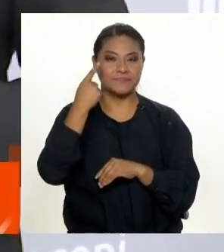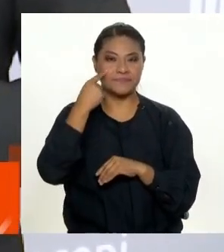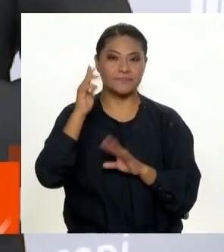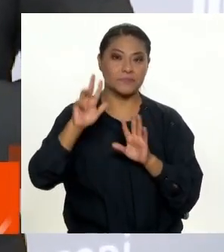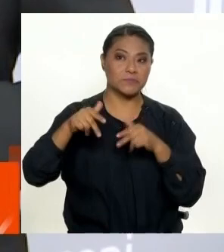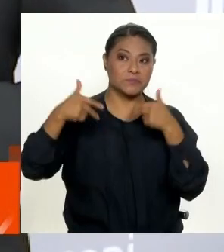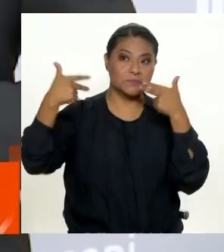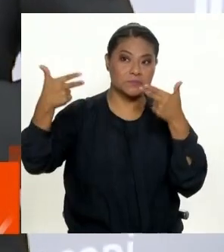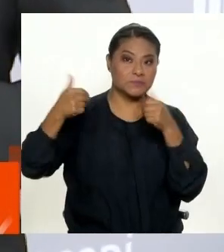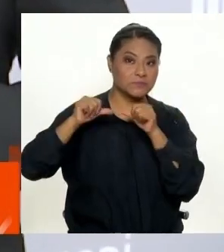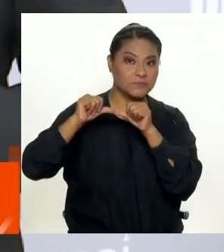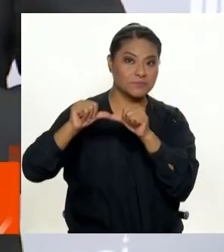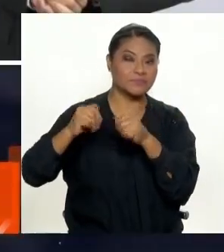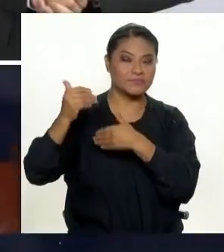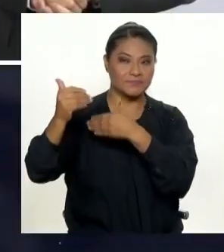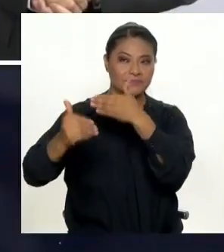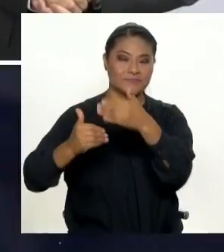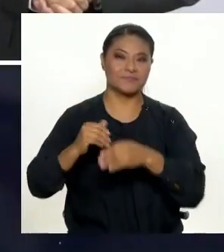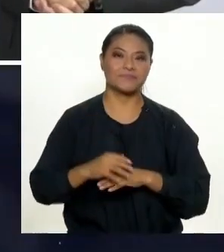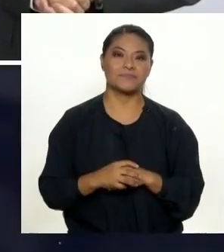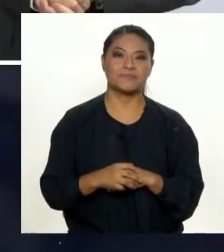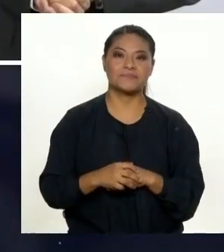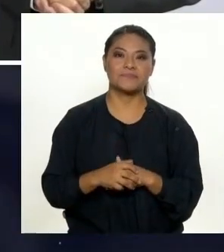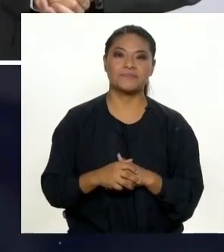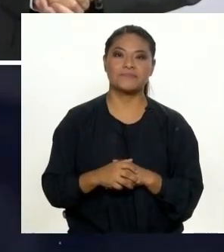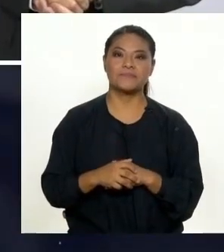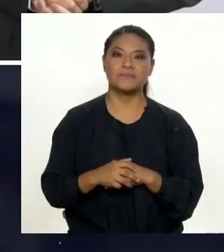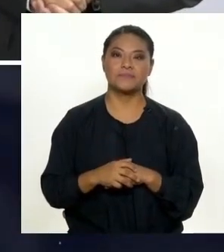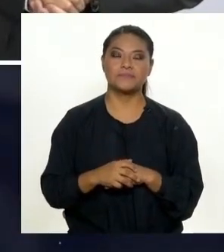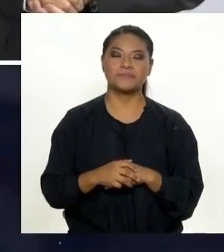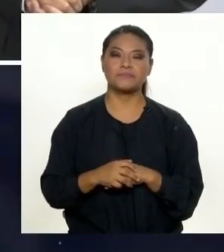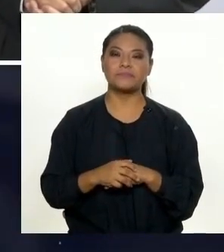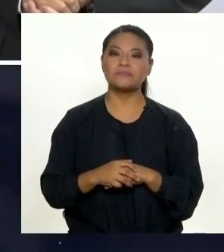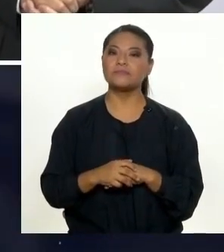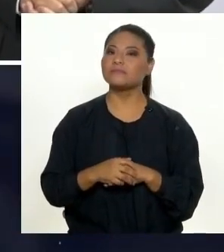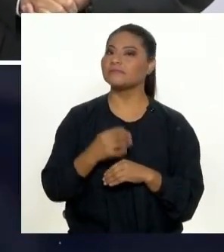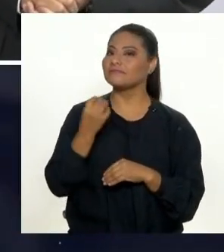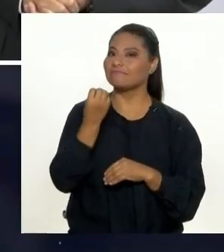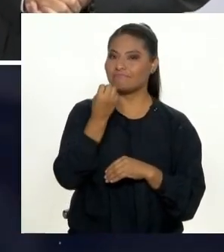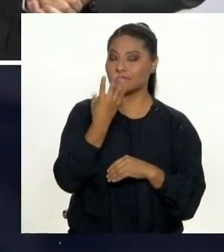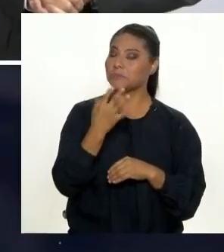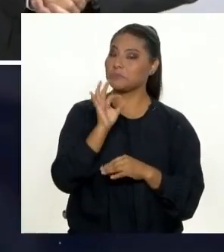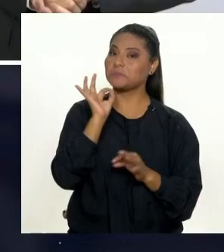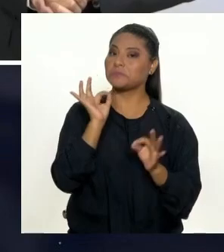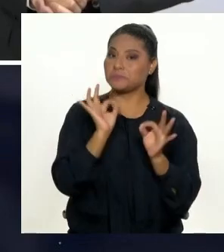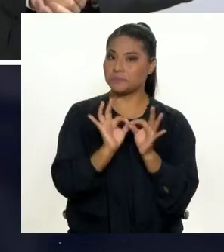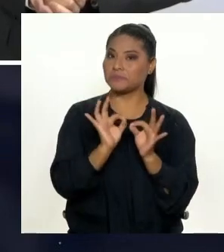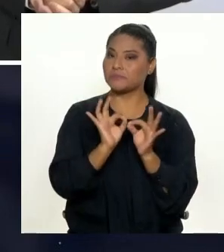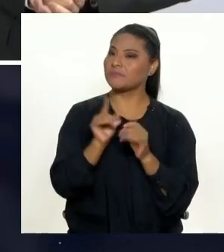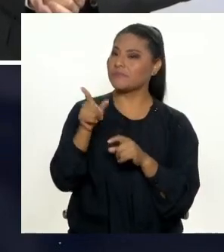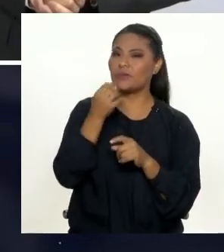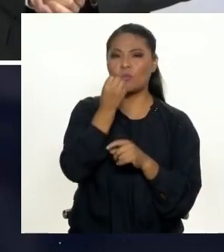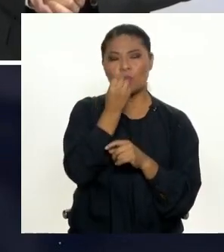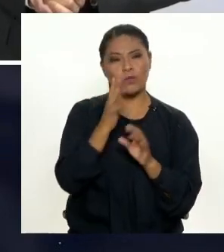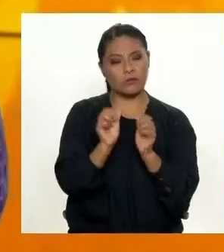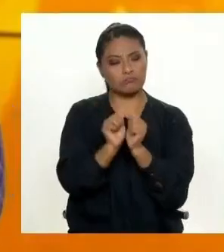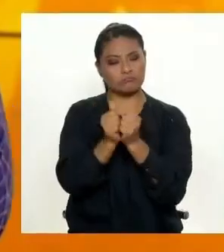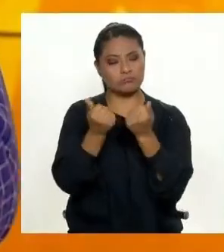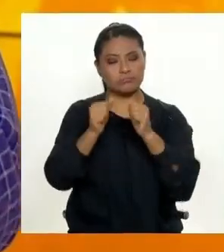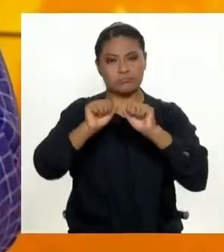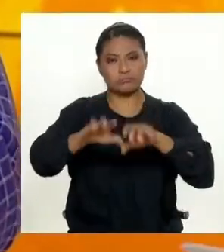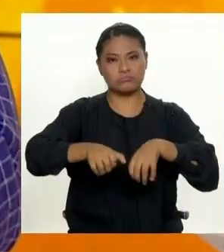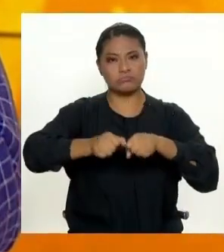la información así lo requiere. Adelante con ustedes. Muy bien, perfecto. Qué interesante este tema del pan de anís, además, así que ya lo